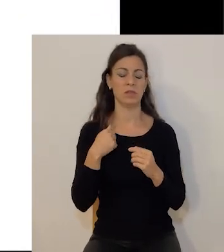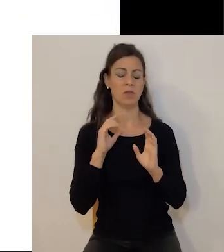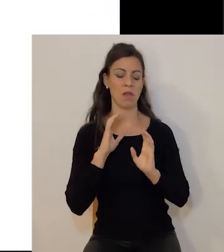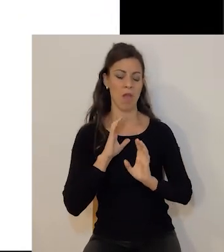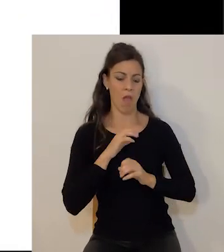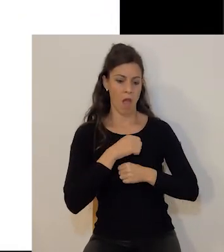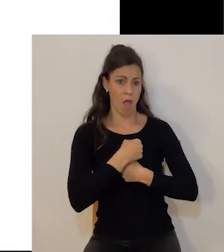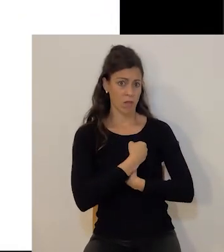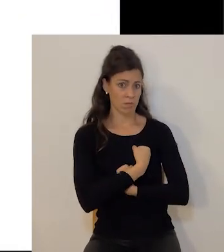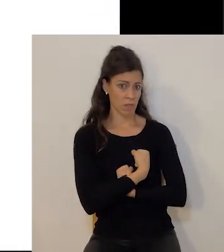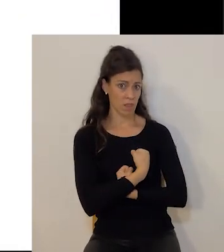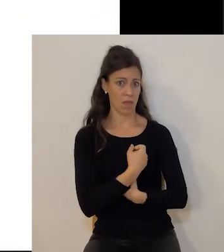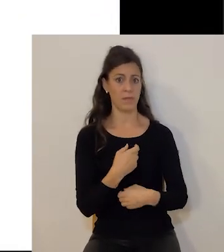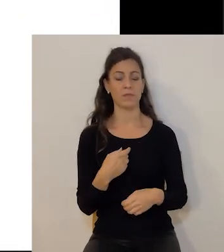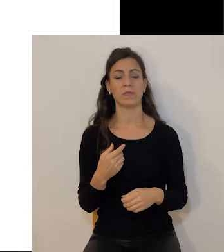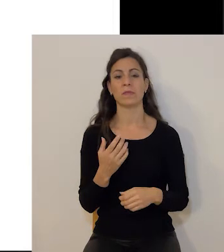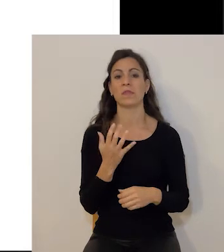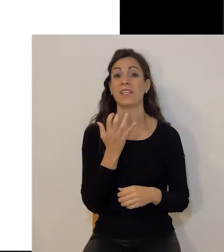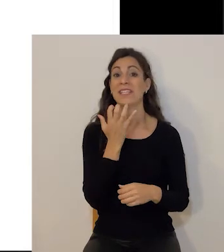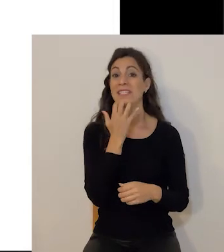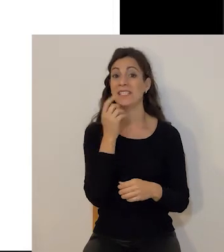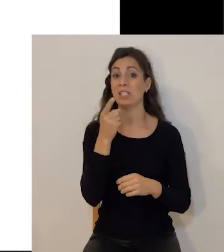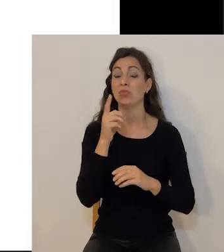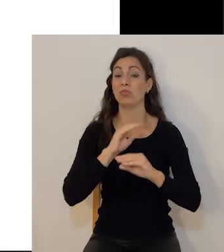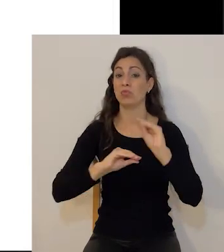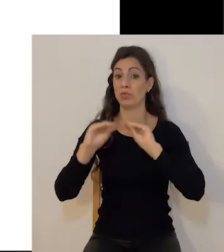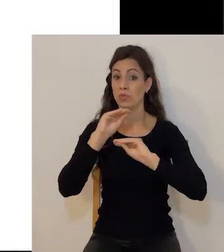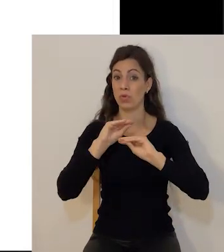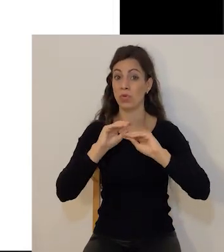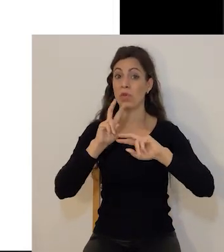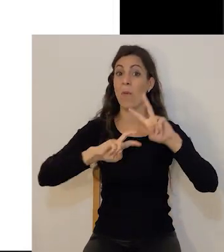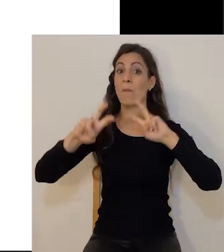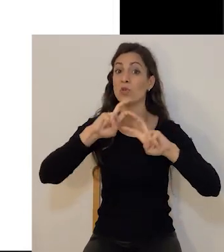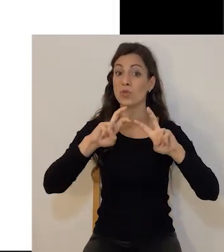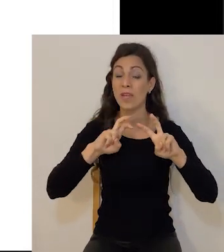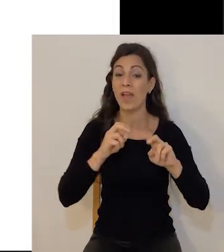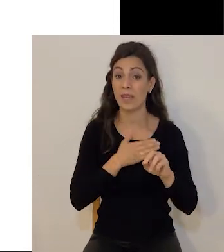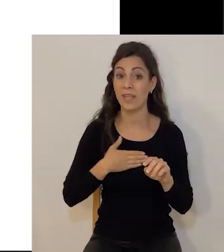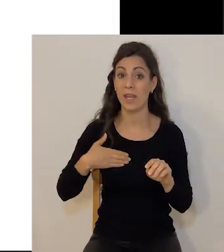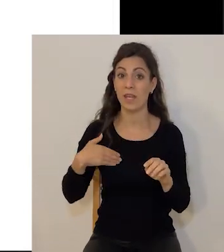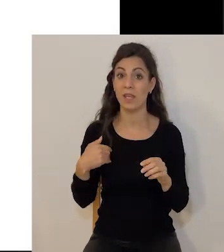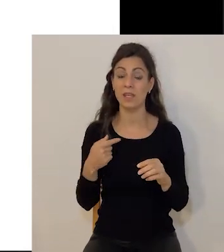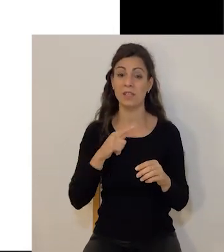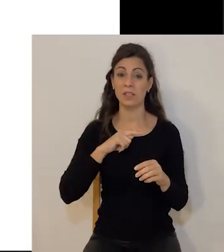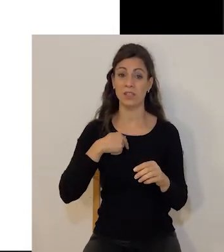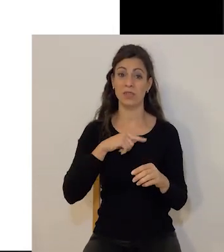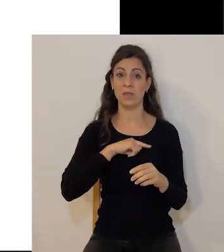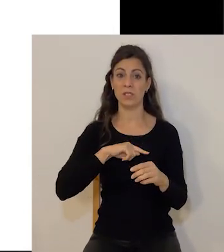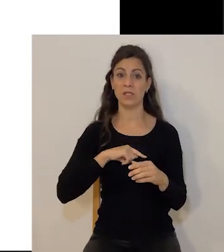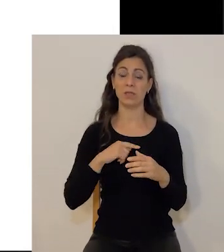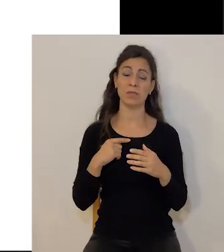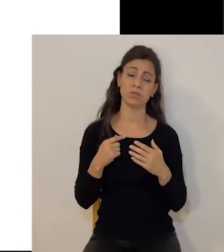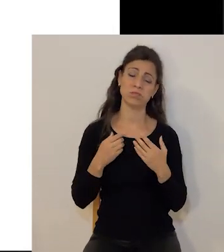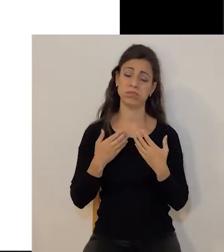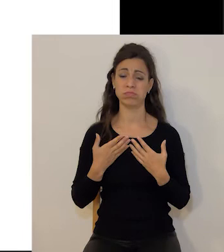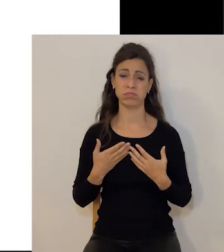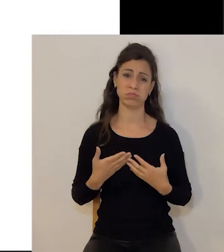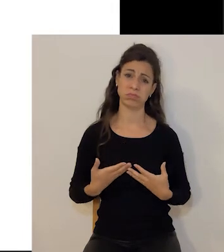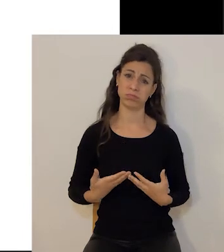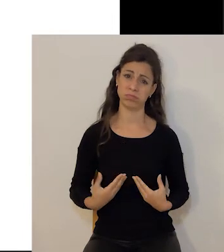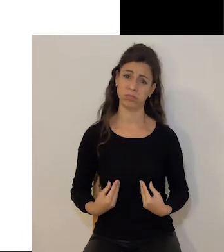¿Y cómo te sientes cuando piensas en buscar una solución? Desolación. Es muy fuerte,